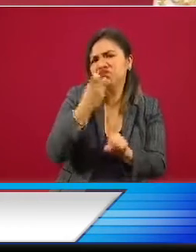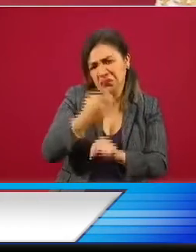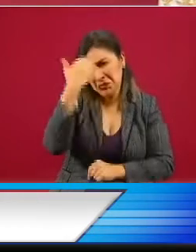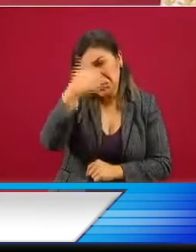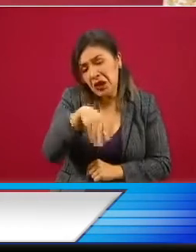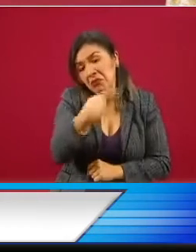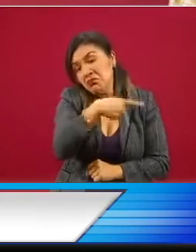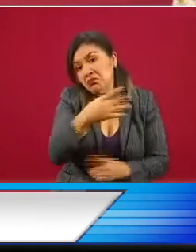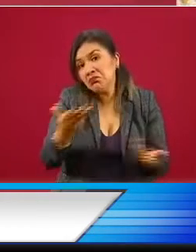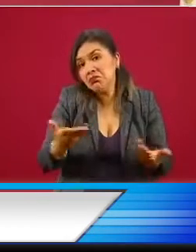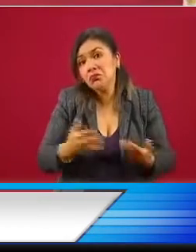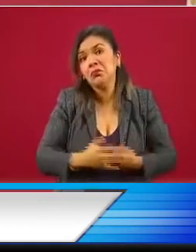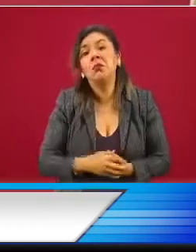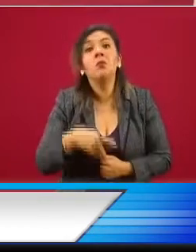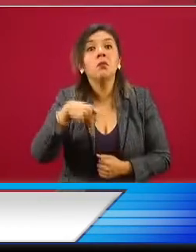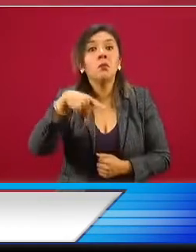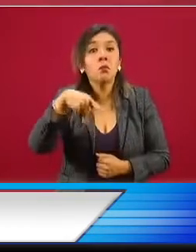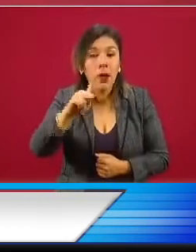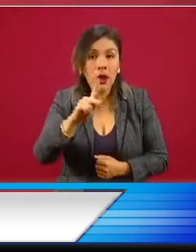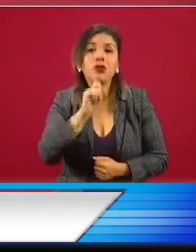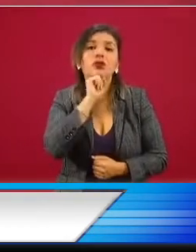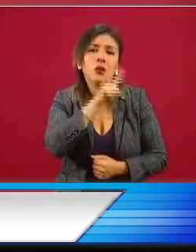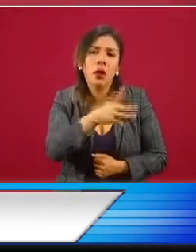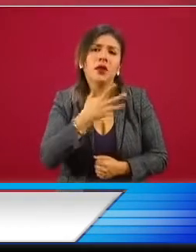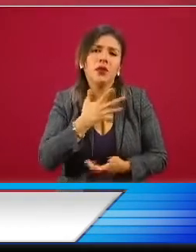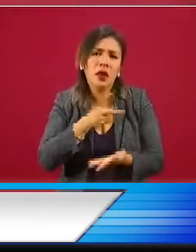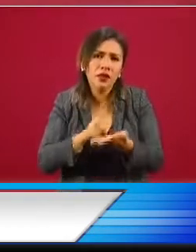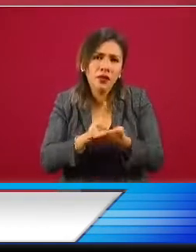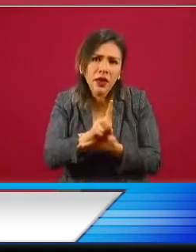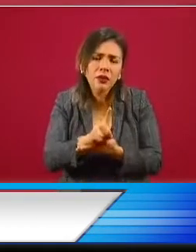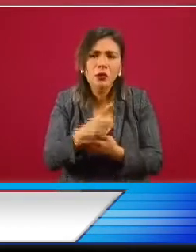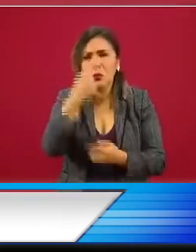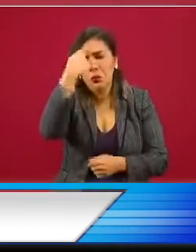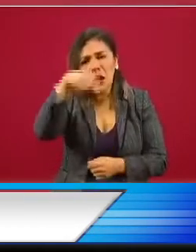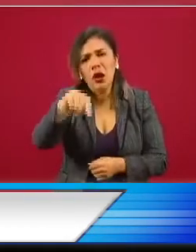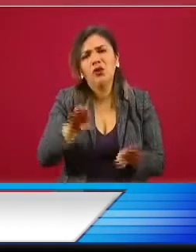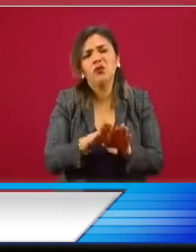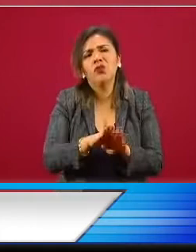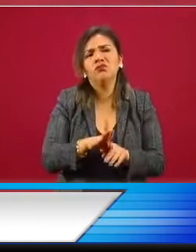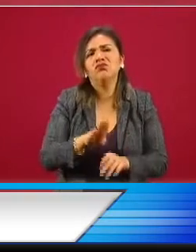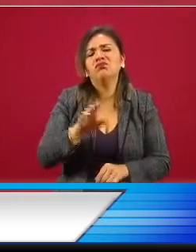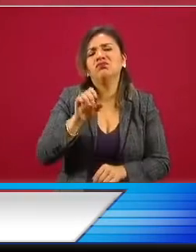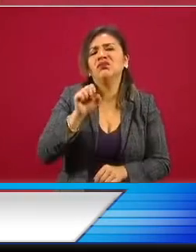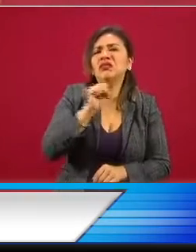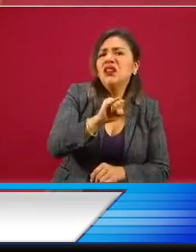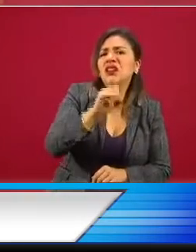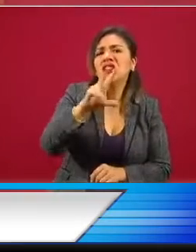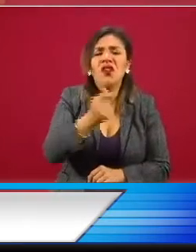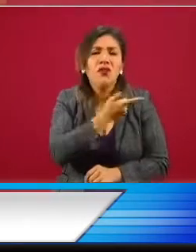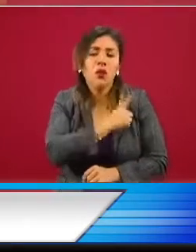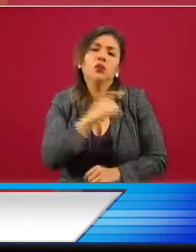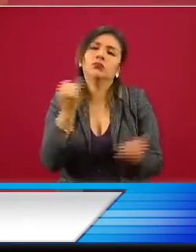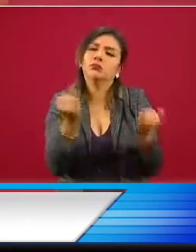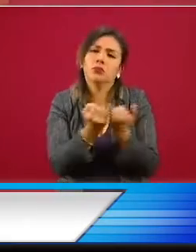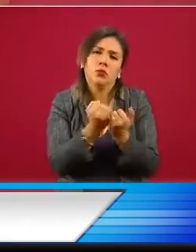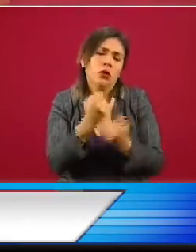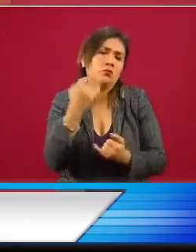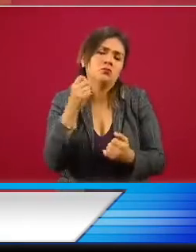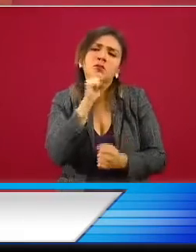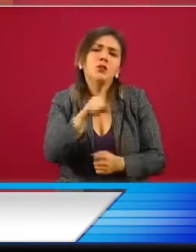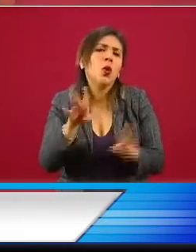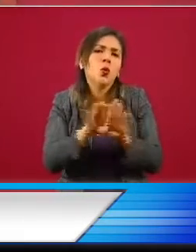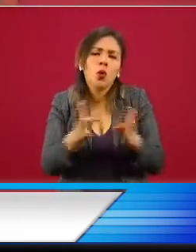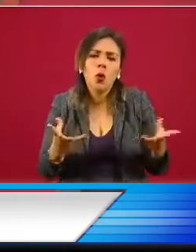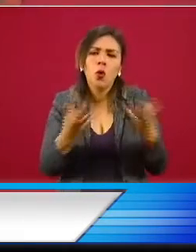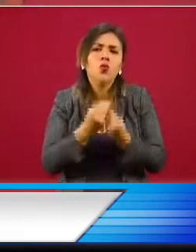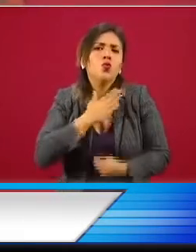incluso de la apertura de la actividad turística. Señala que la apertura será muy cuidadosa y de manera gradual, y expresa que si existe algún